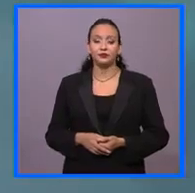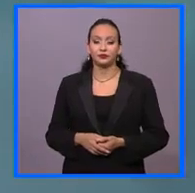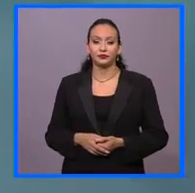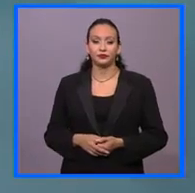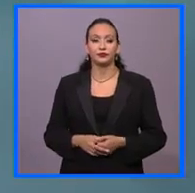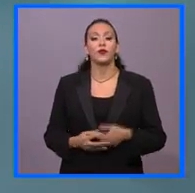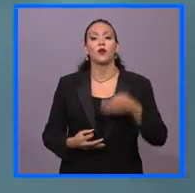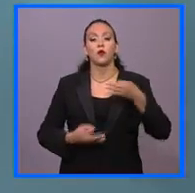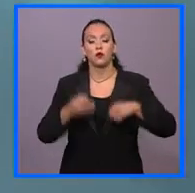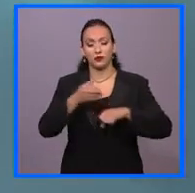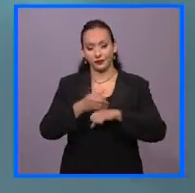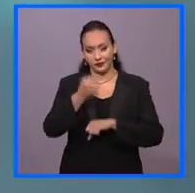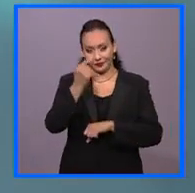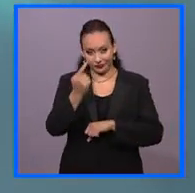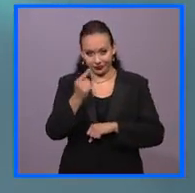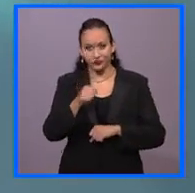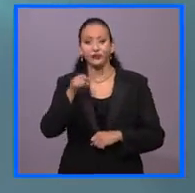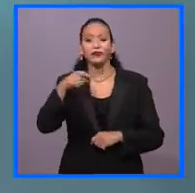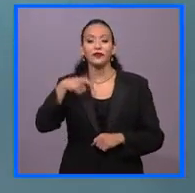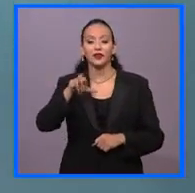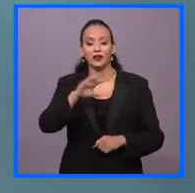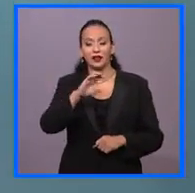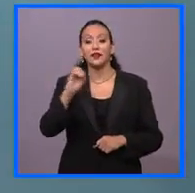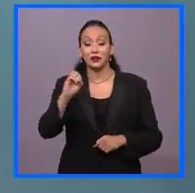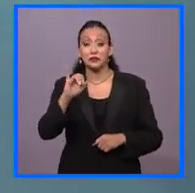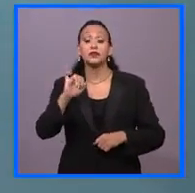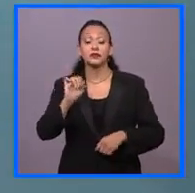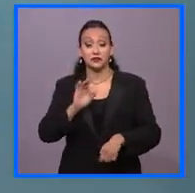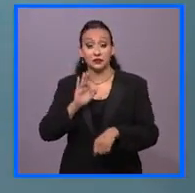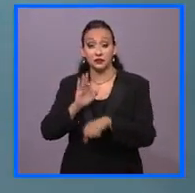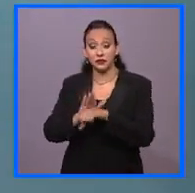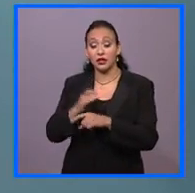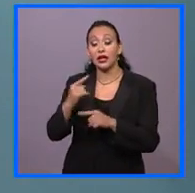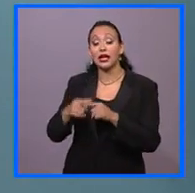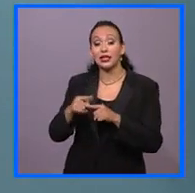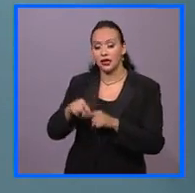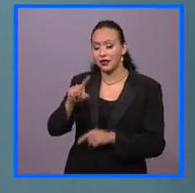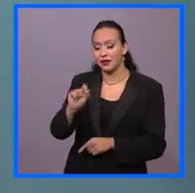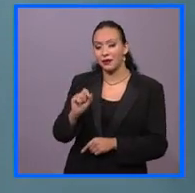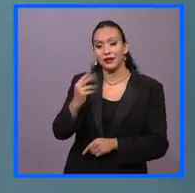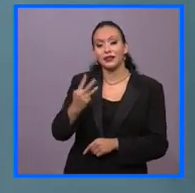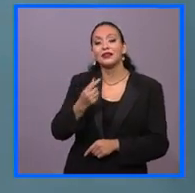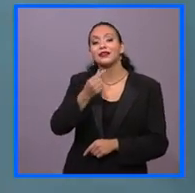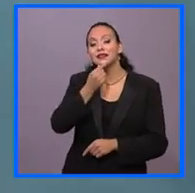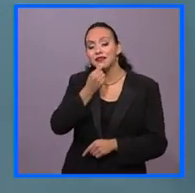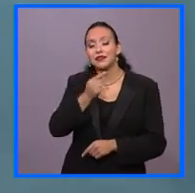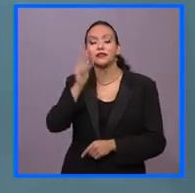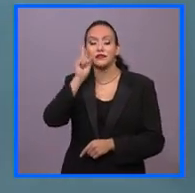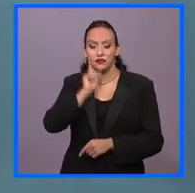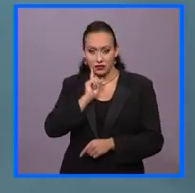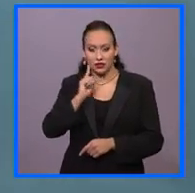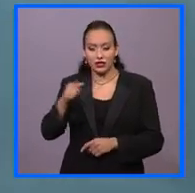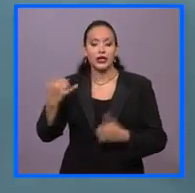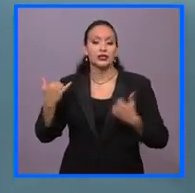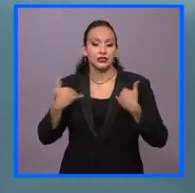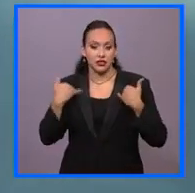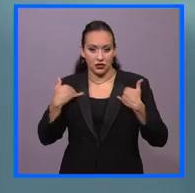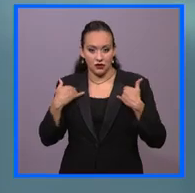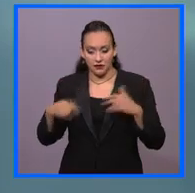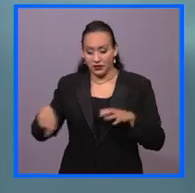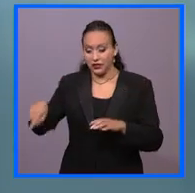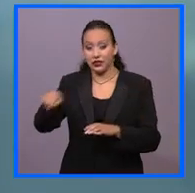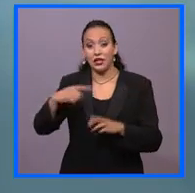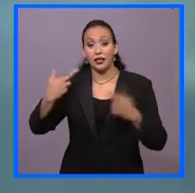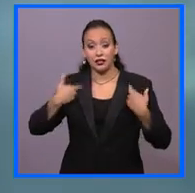El Juzgado Primero de Distrito en Quintana Roo concedió una suspensión a 23 niñas, niños y adolescentes, quienes